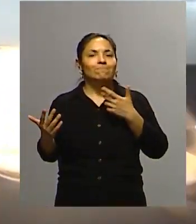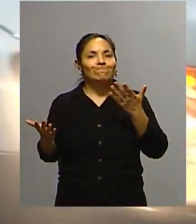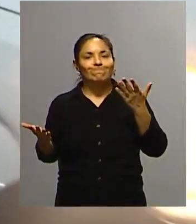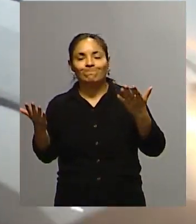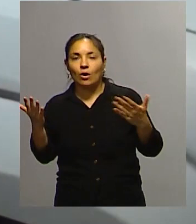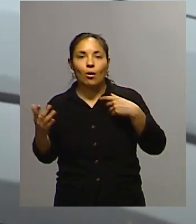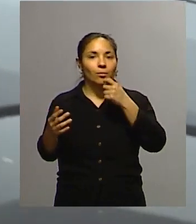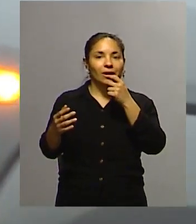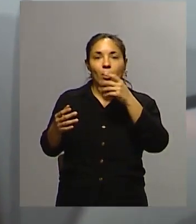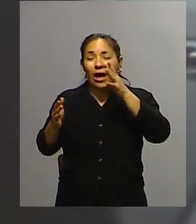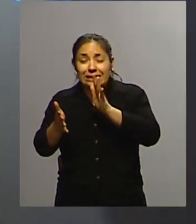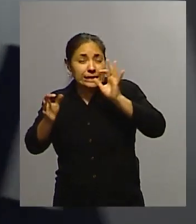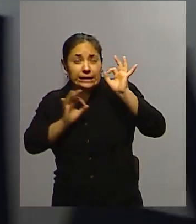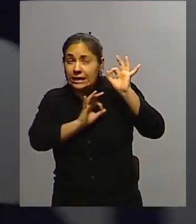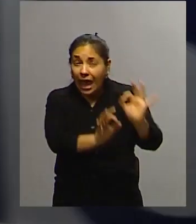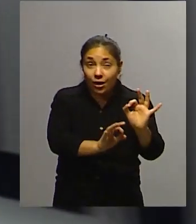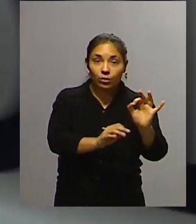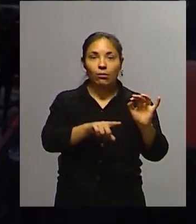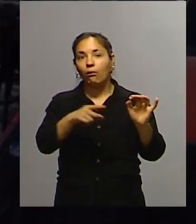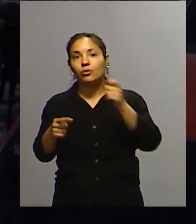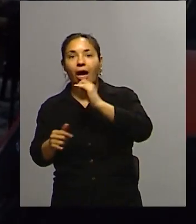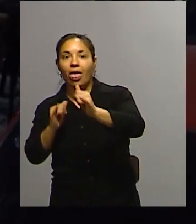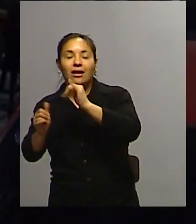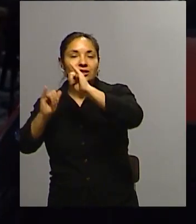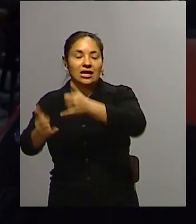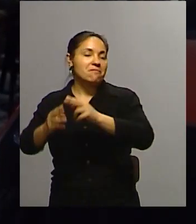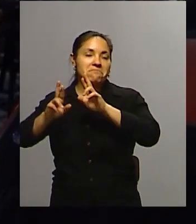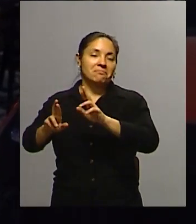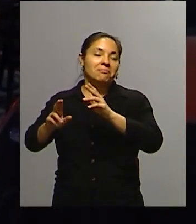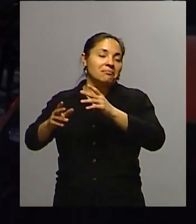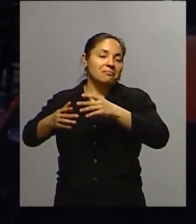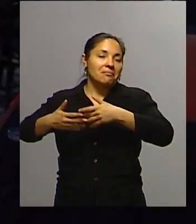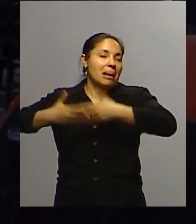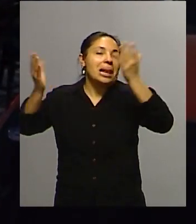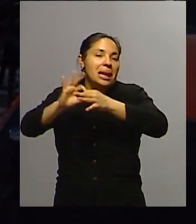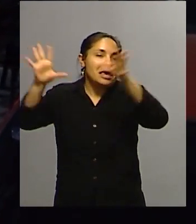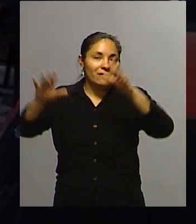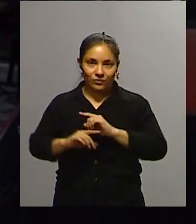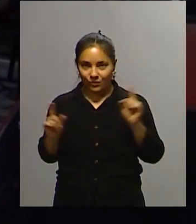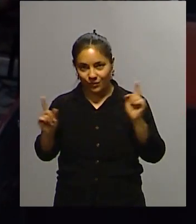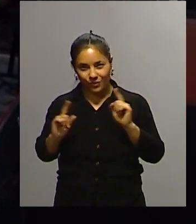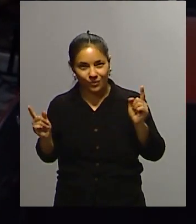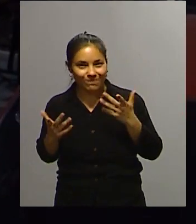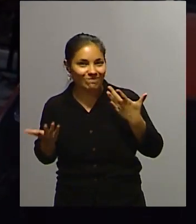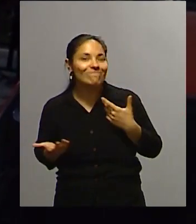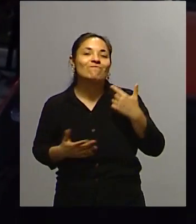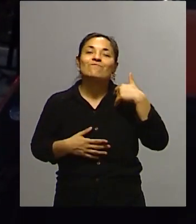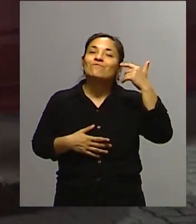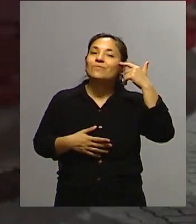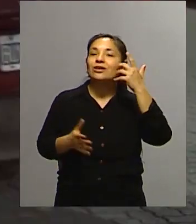no me gustan estar o en un extremo o en otro. Creo que mover las